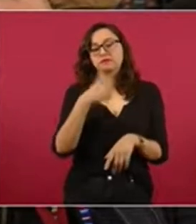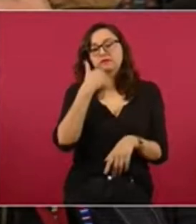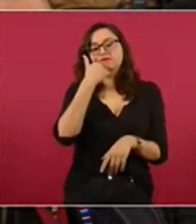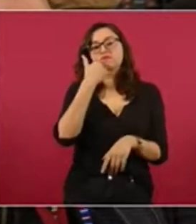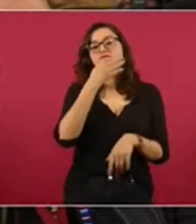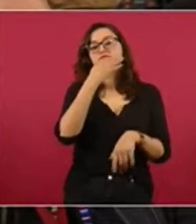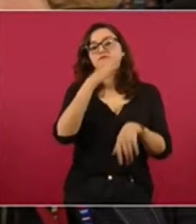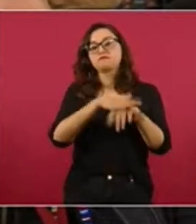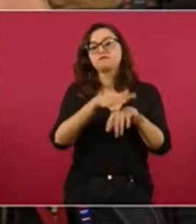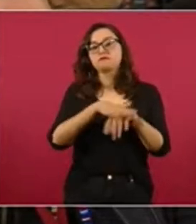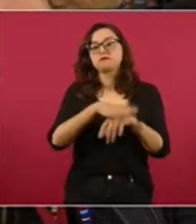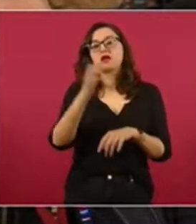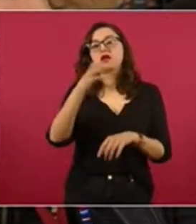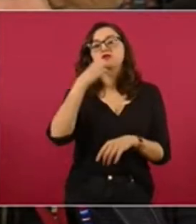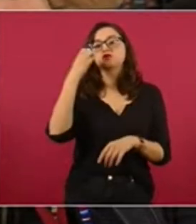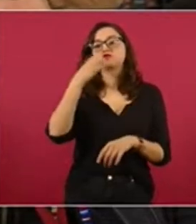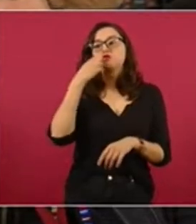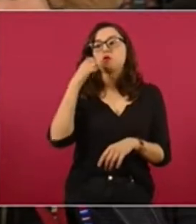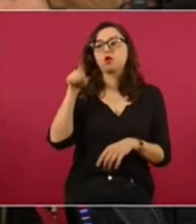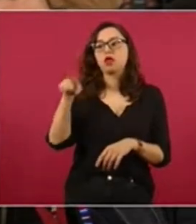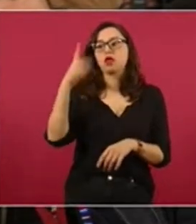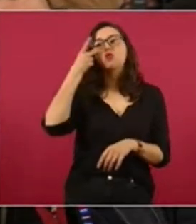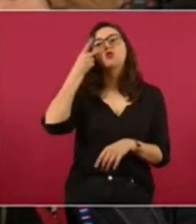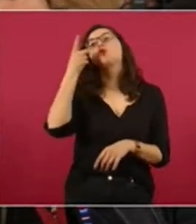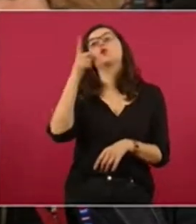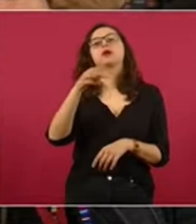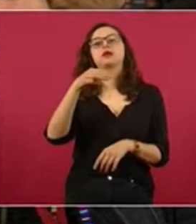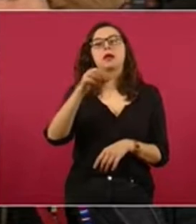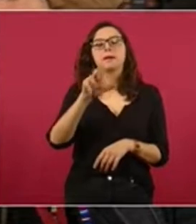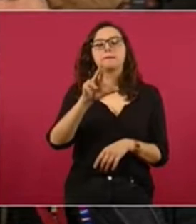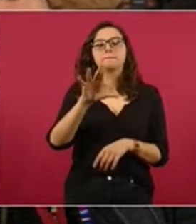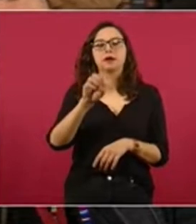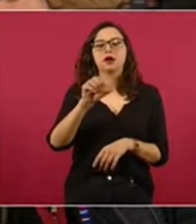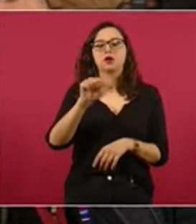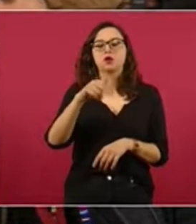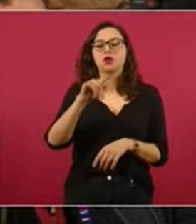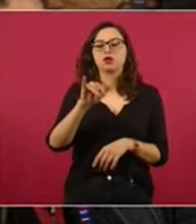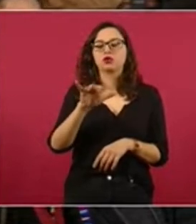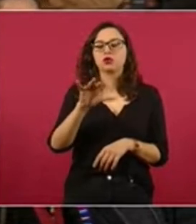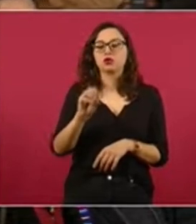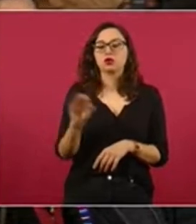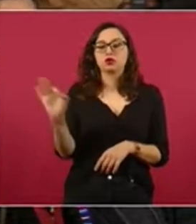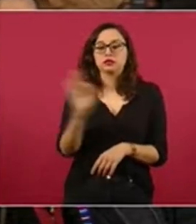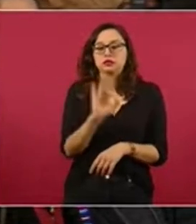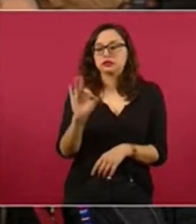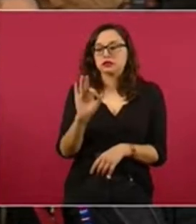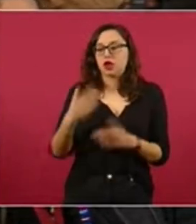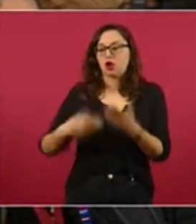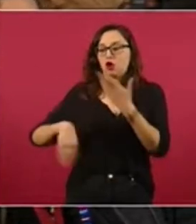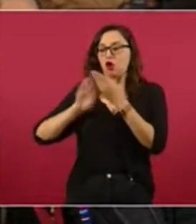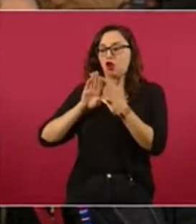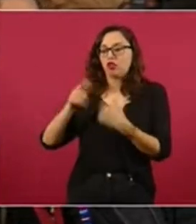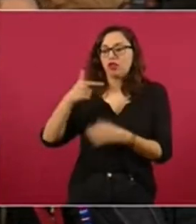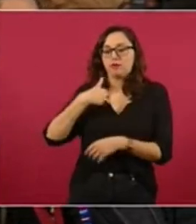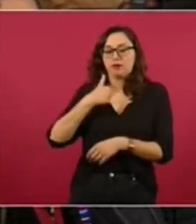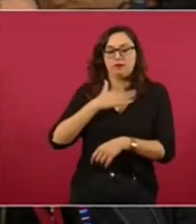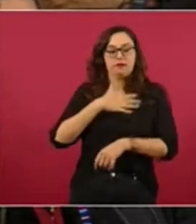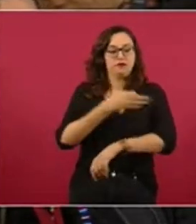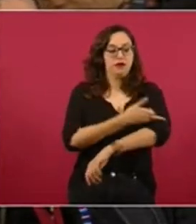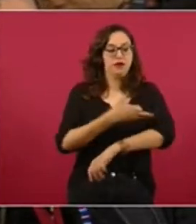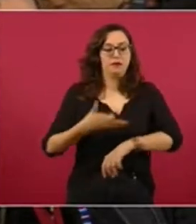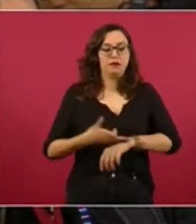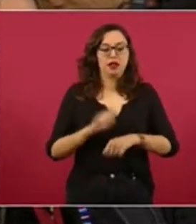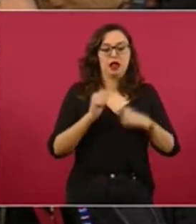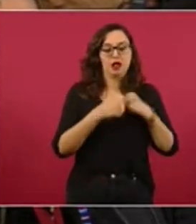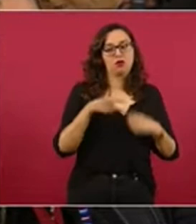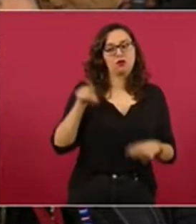al dueño de estas escuelas, Marco Antonio Conde Pérez, de lo que me pueda suceder a mí o a mi familia, ya que he recibido amenazas. Y